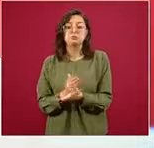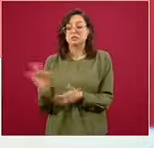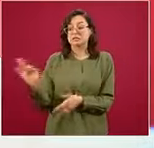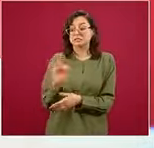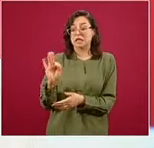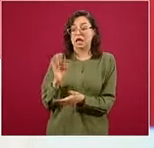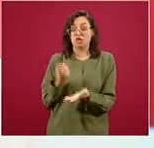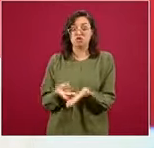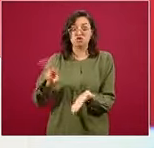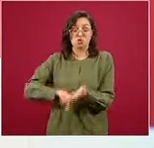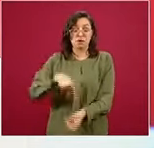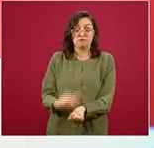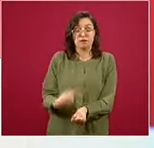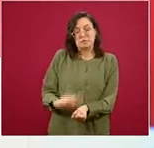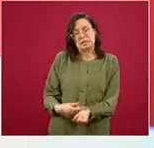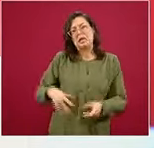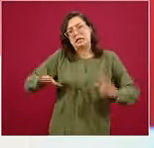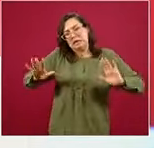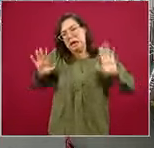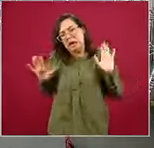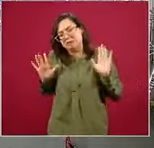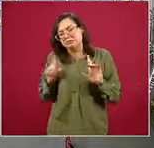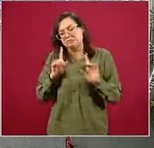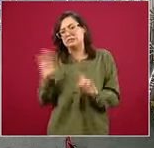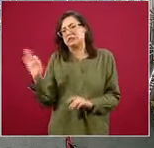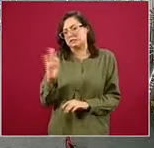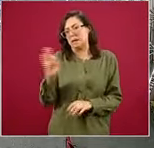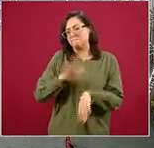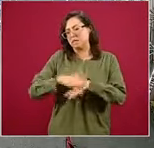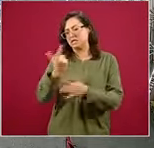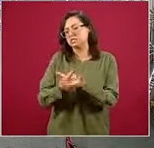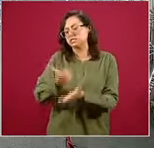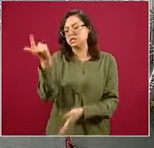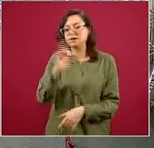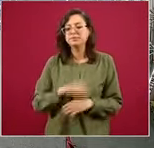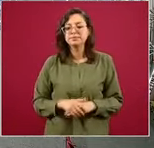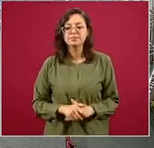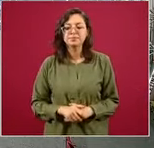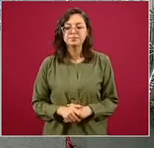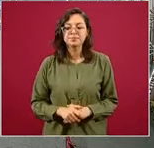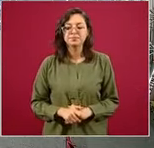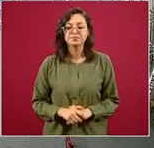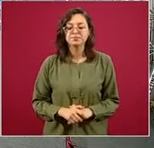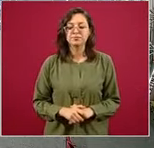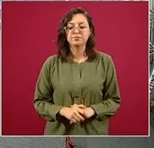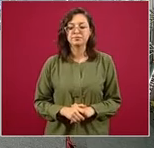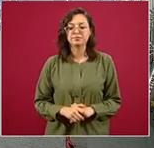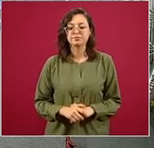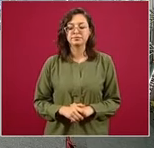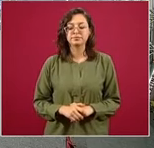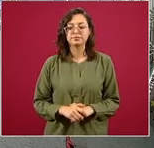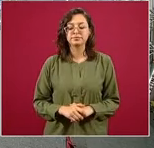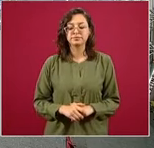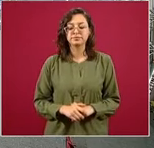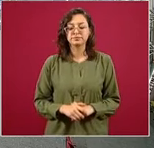alguna de las enfermedades crónicas ya conocidas que incrementan el riesgo de COVID.